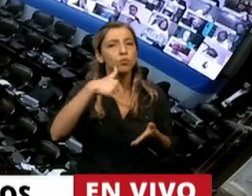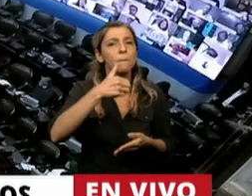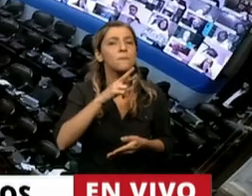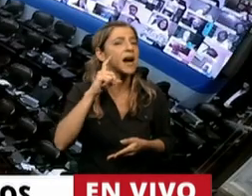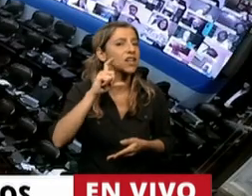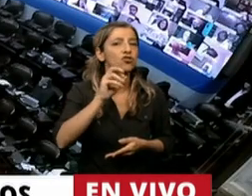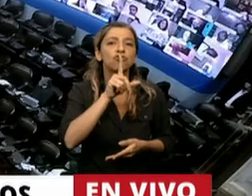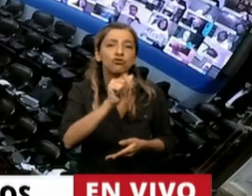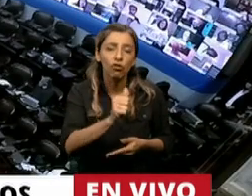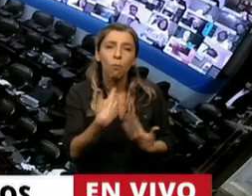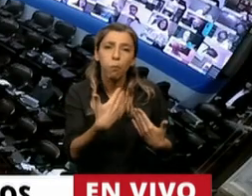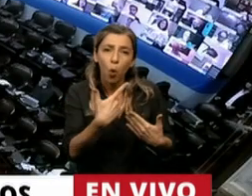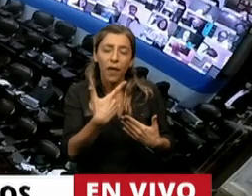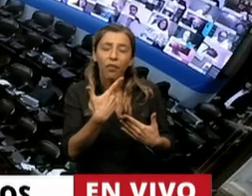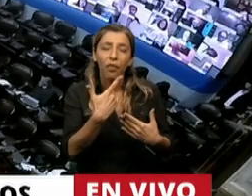volumen